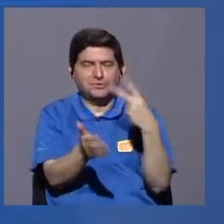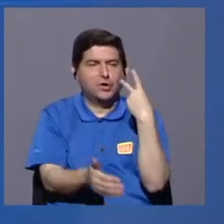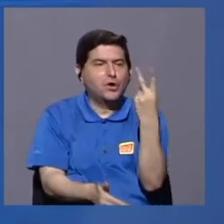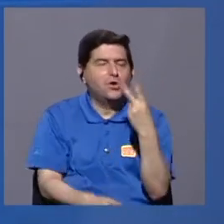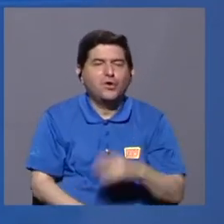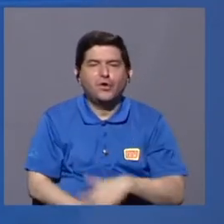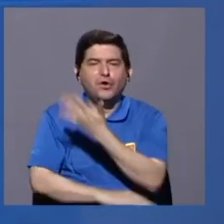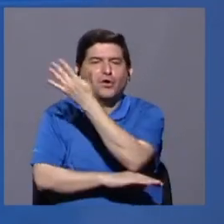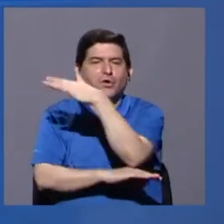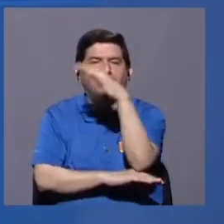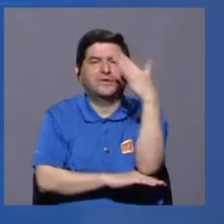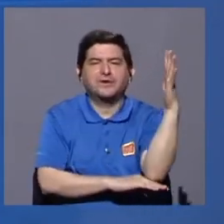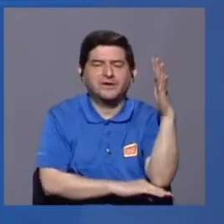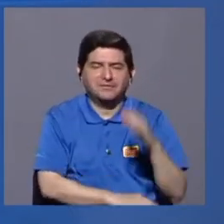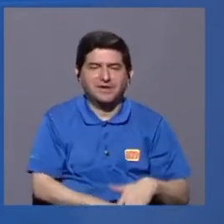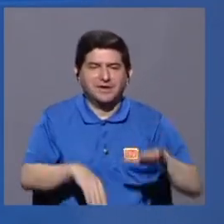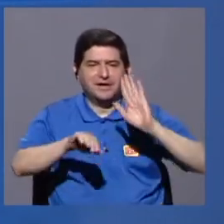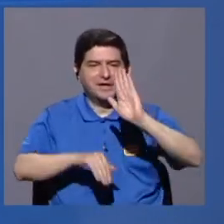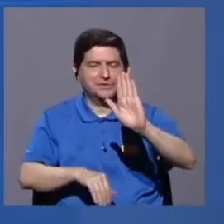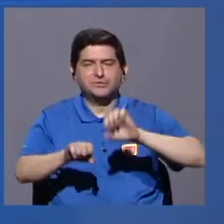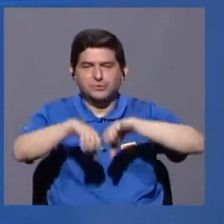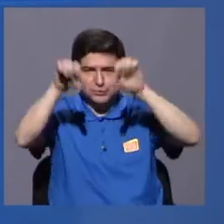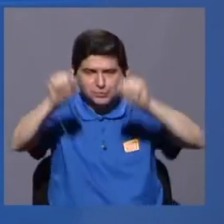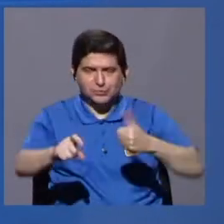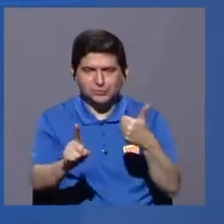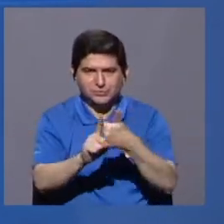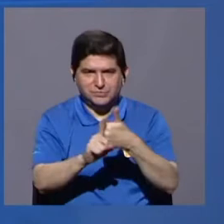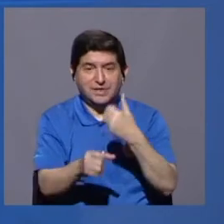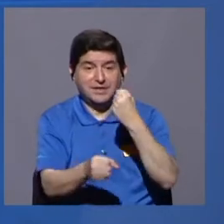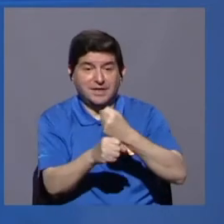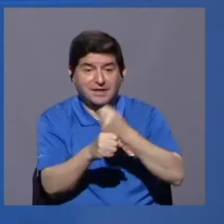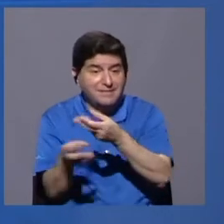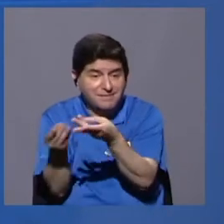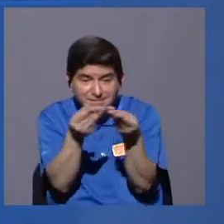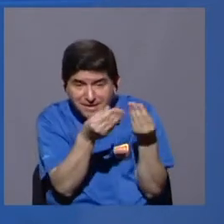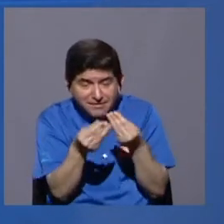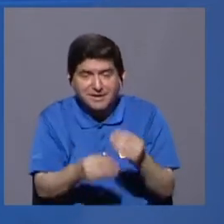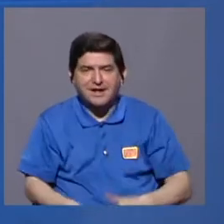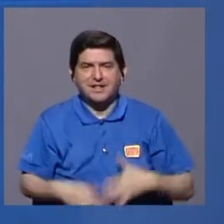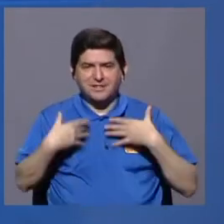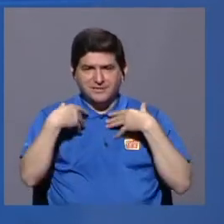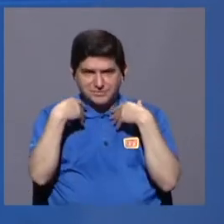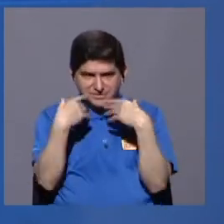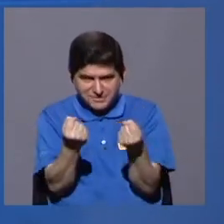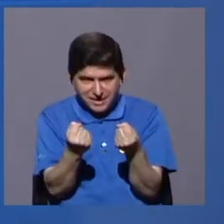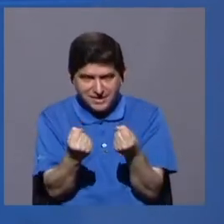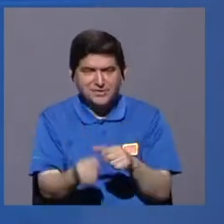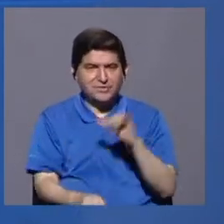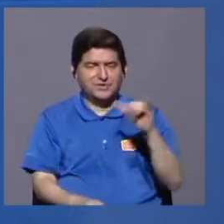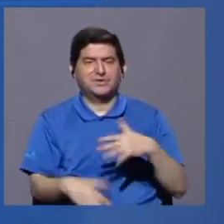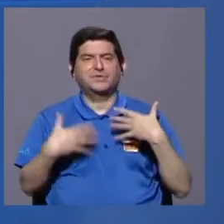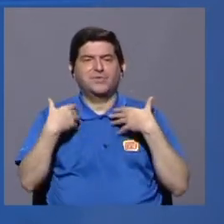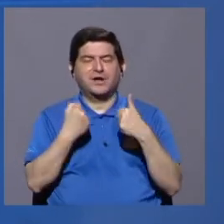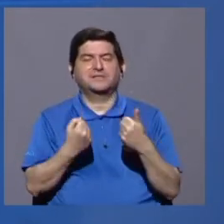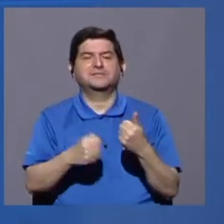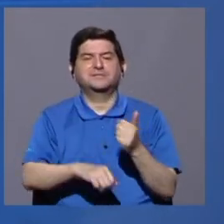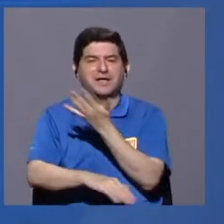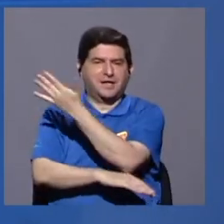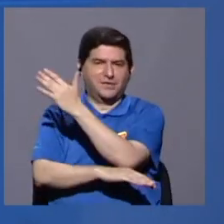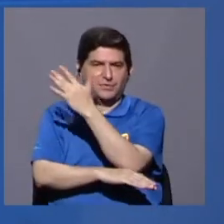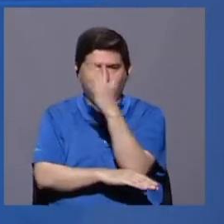bosque, lo replican a sus sistemas. Y al trabajar la tierra, la salud de la tierra, trabajan la salud de las